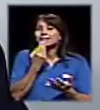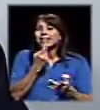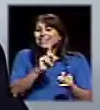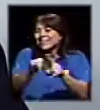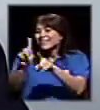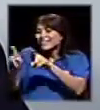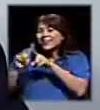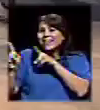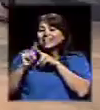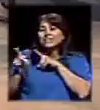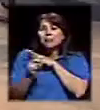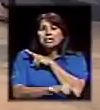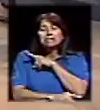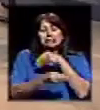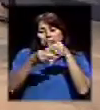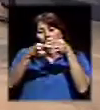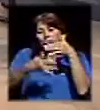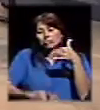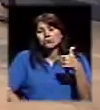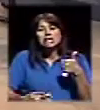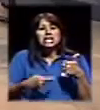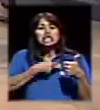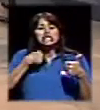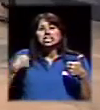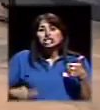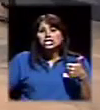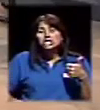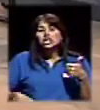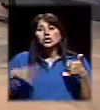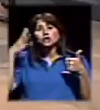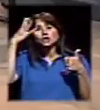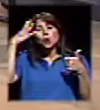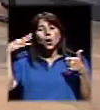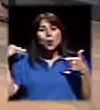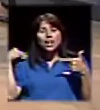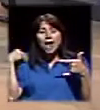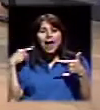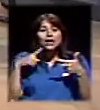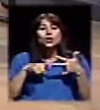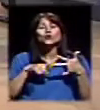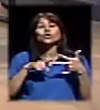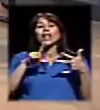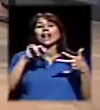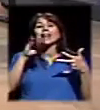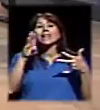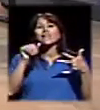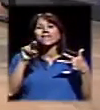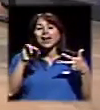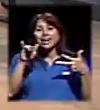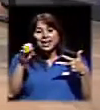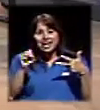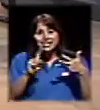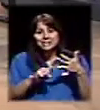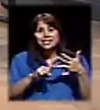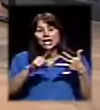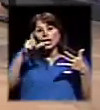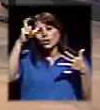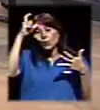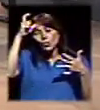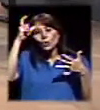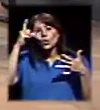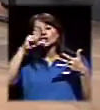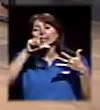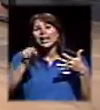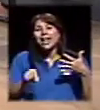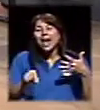las nacionalidades imaginables. Chinos, coreanos, libaneses, turcos, y por supuesto italianos, españoles